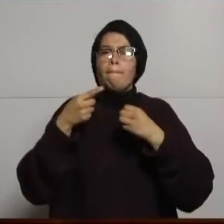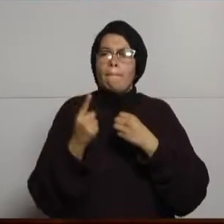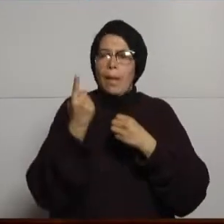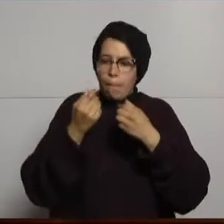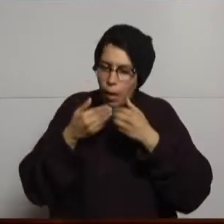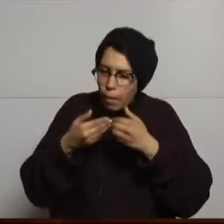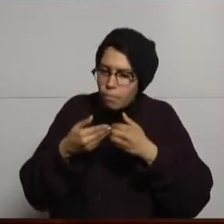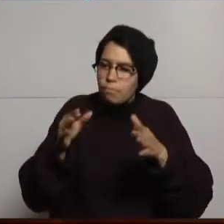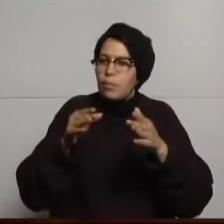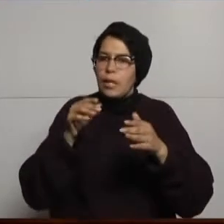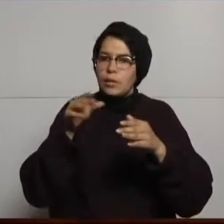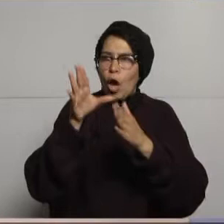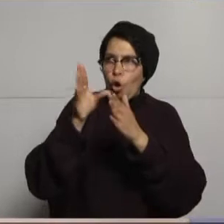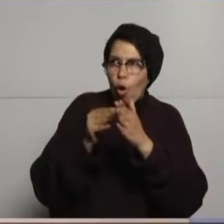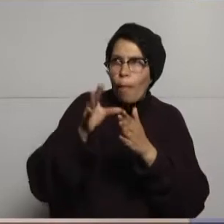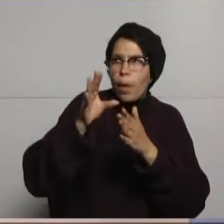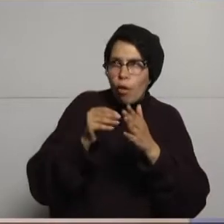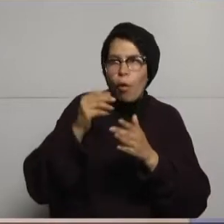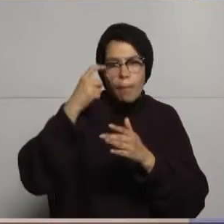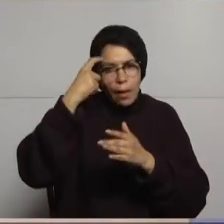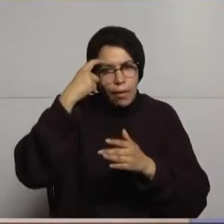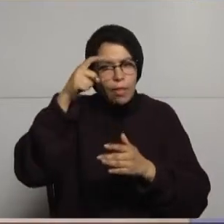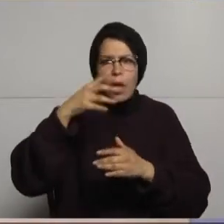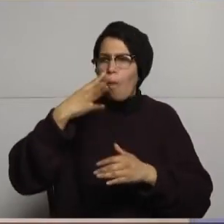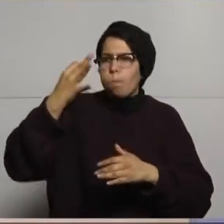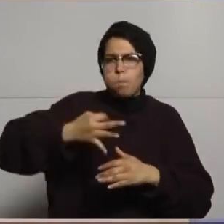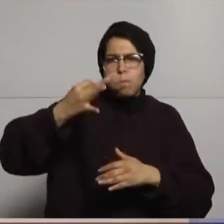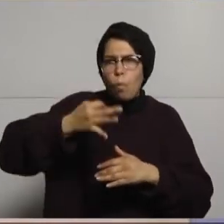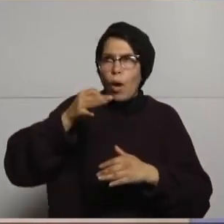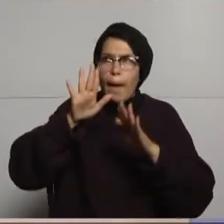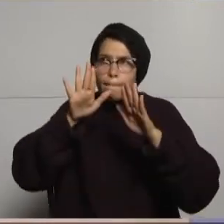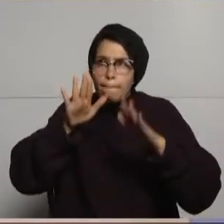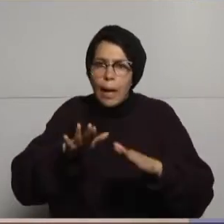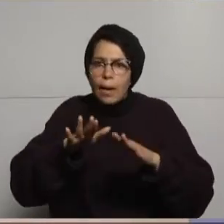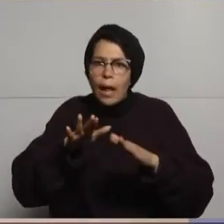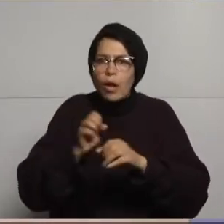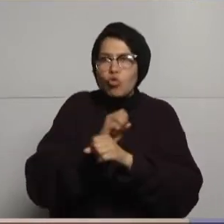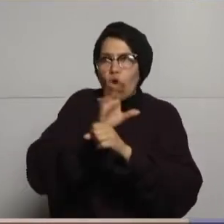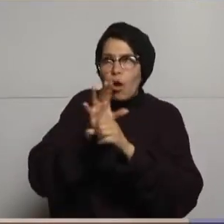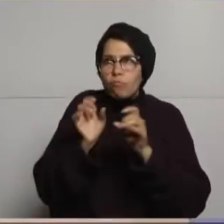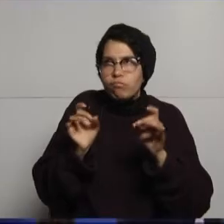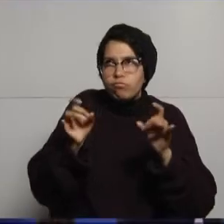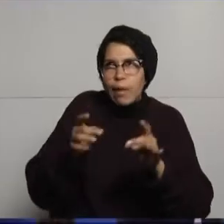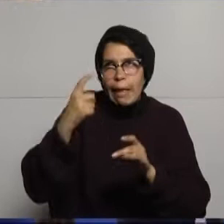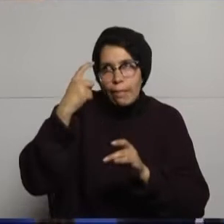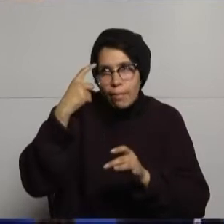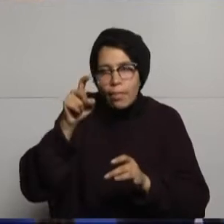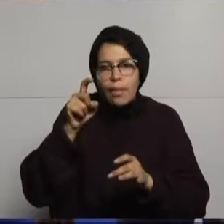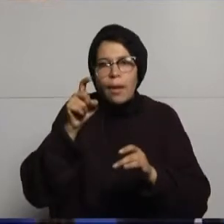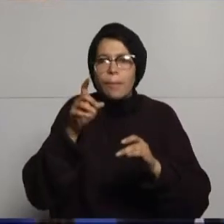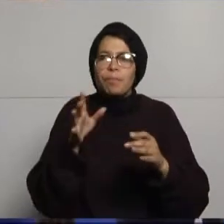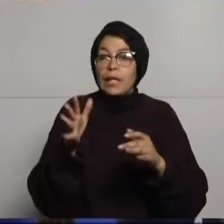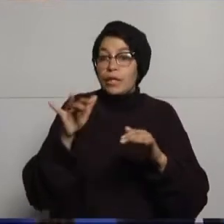replicar eso, replicar ese guía que quedó como en línea en sábado